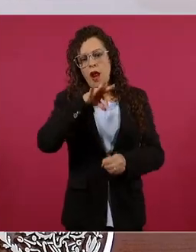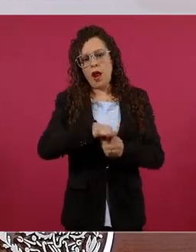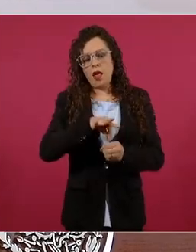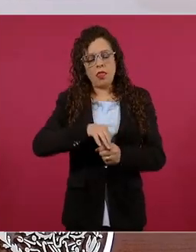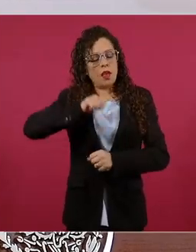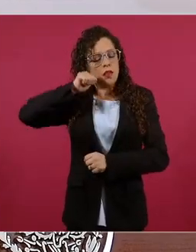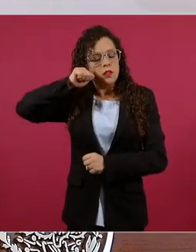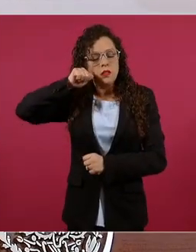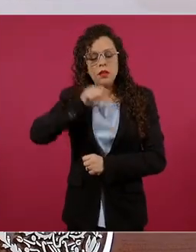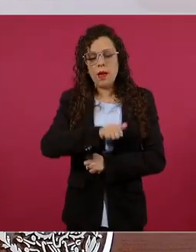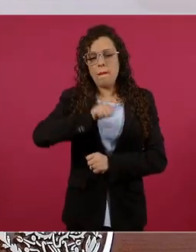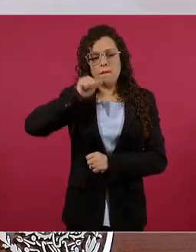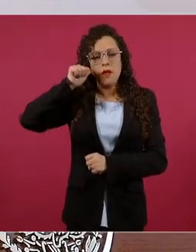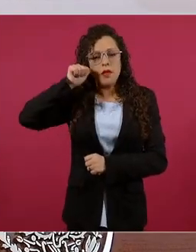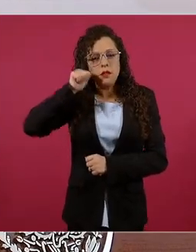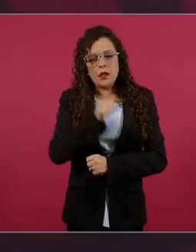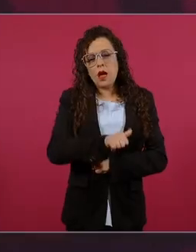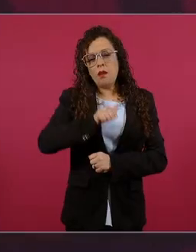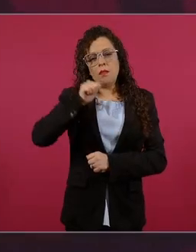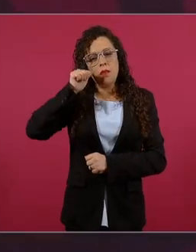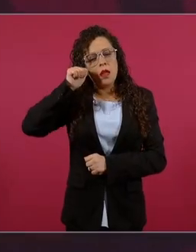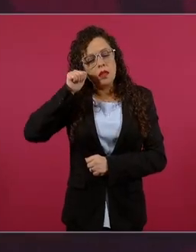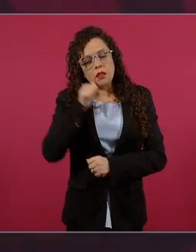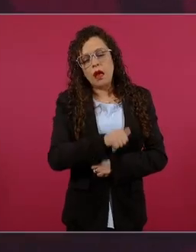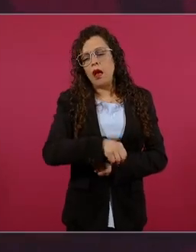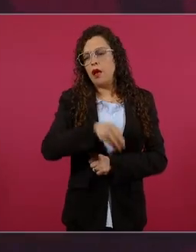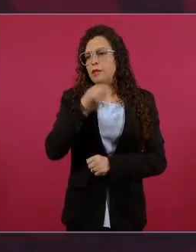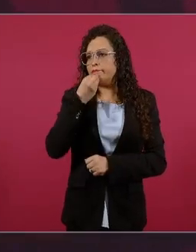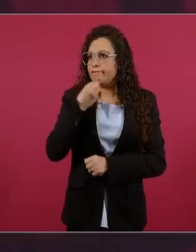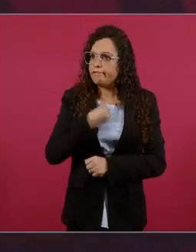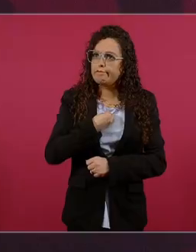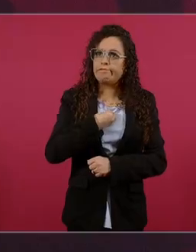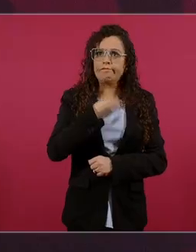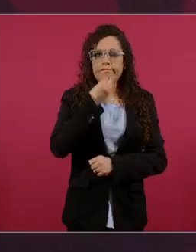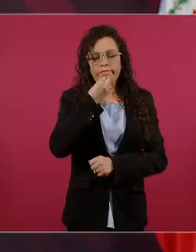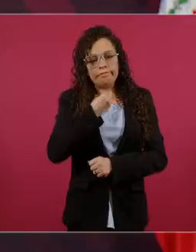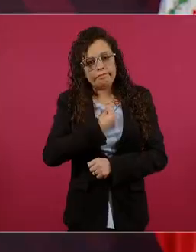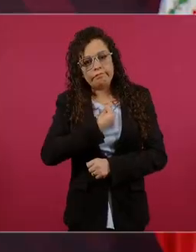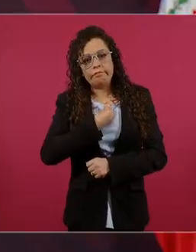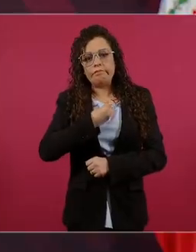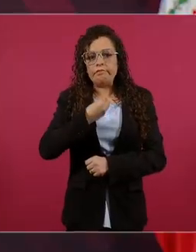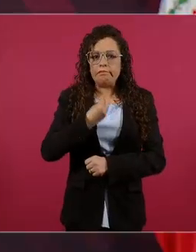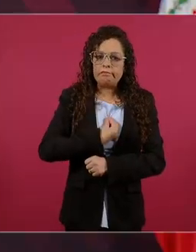Y hemos enfrentado al Poder Judicial y a la Suprema Corte